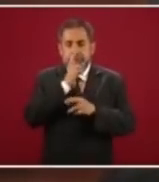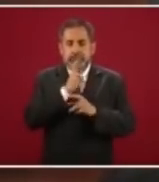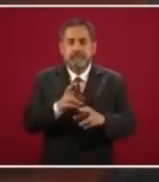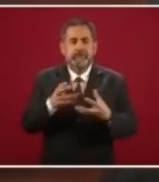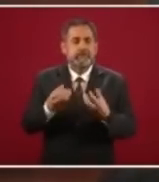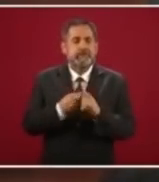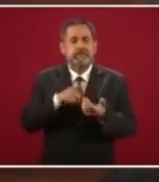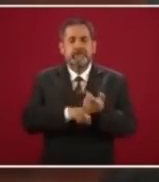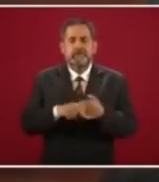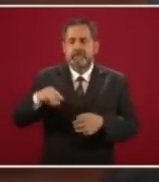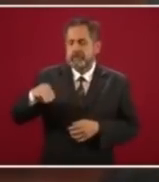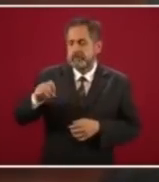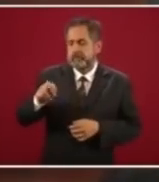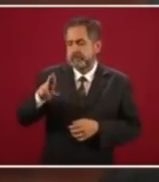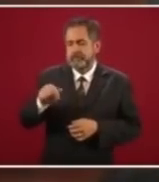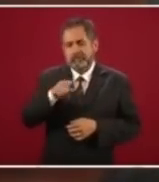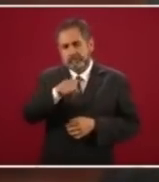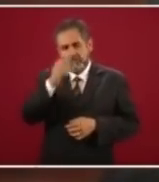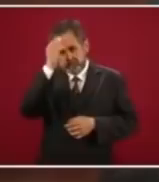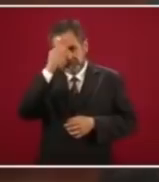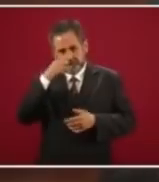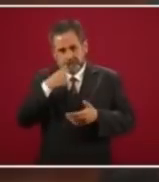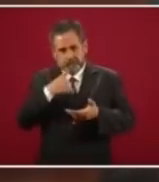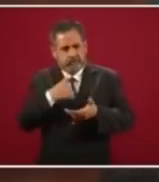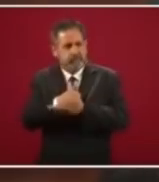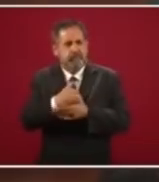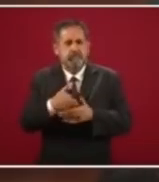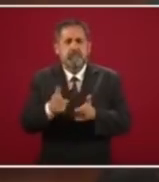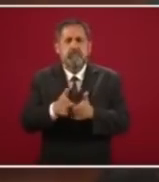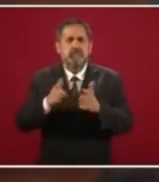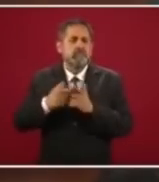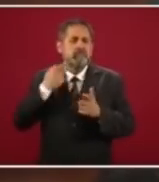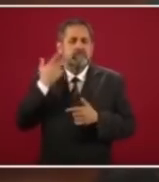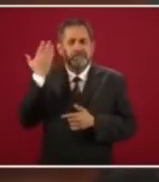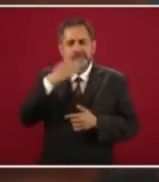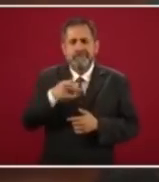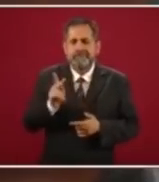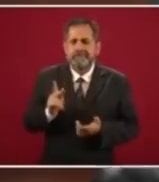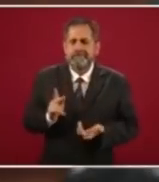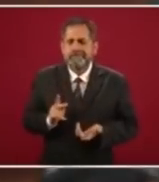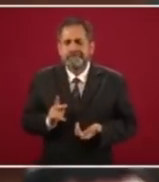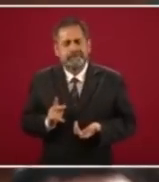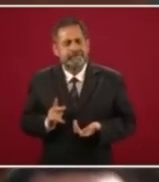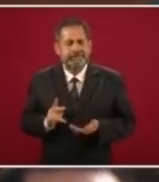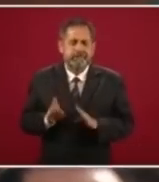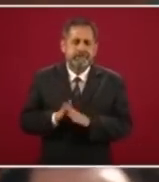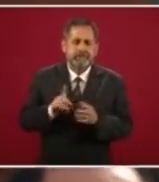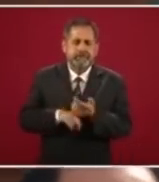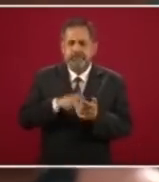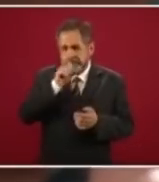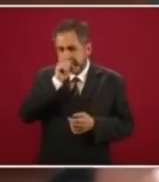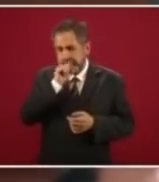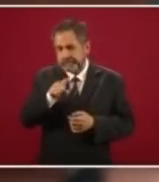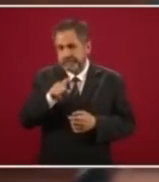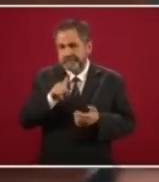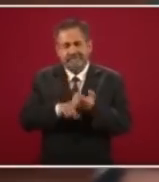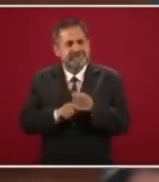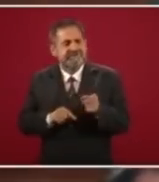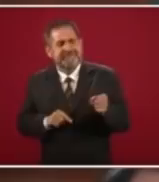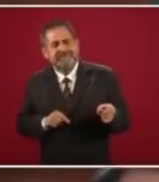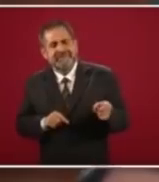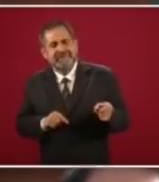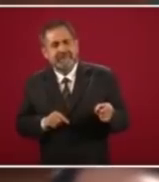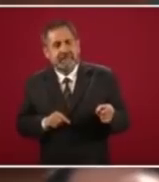crisis en Morena. Sé que usted ha dicho que no opina sobre partidos, pero es, digamos que también hay un peligro por parte de